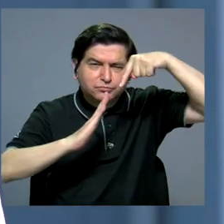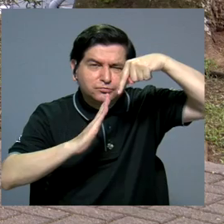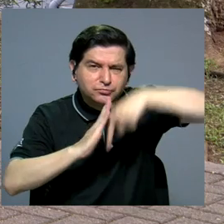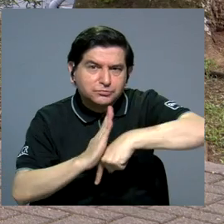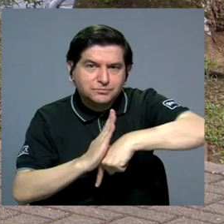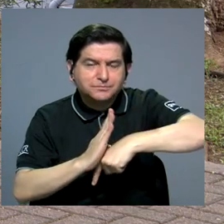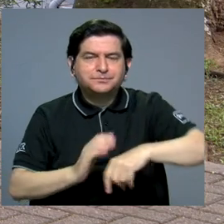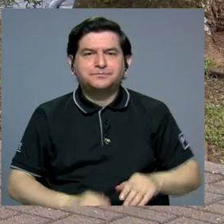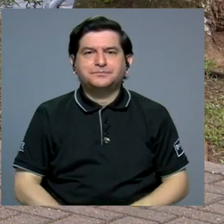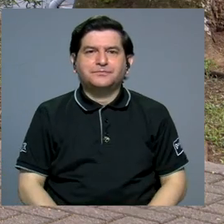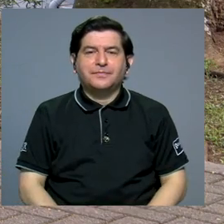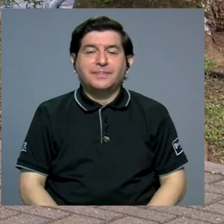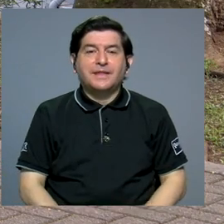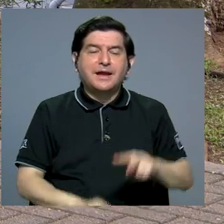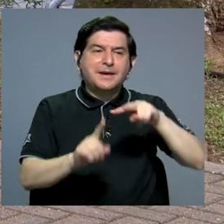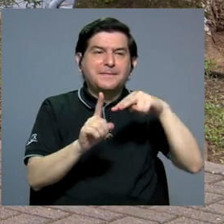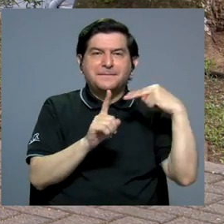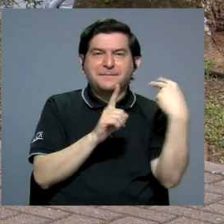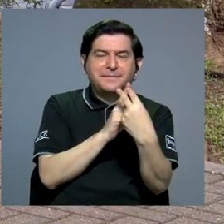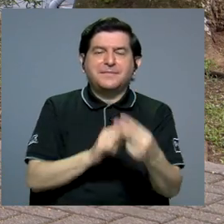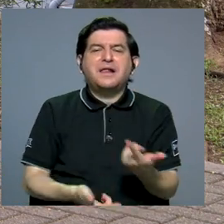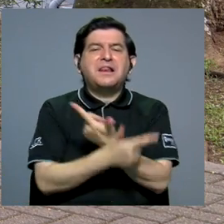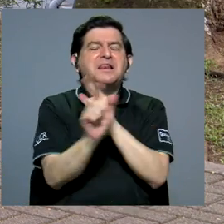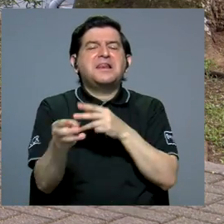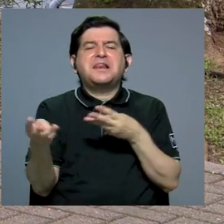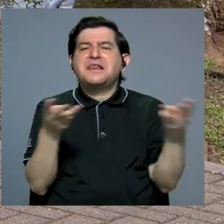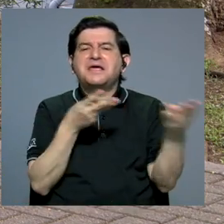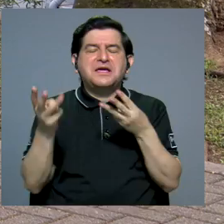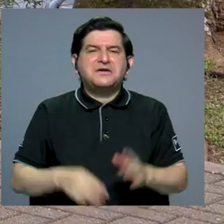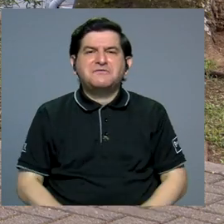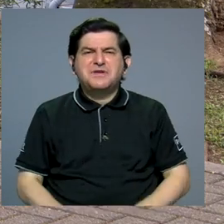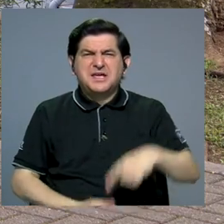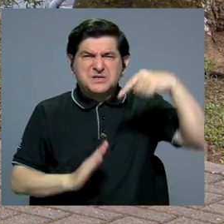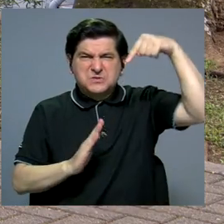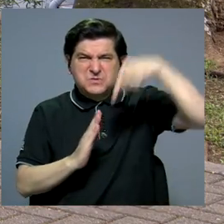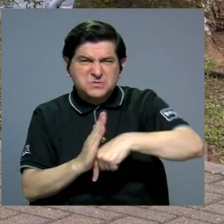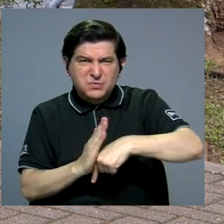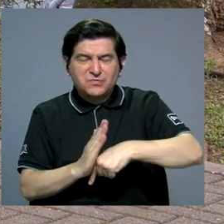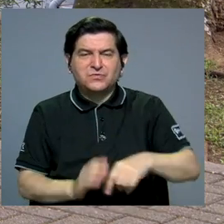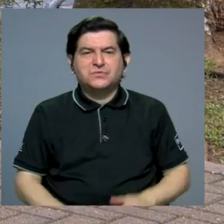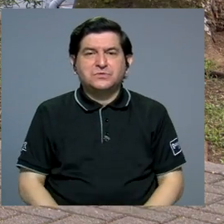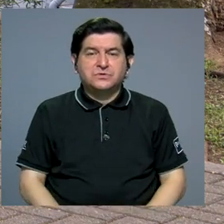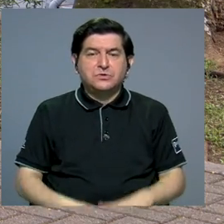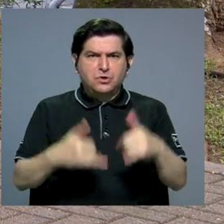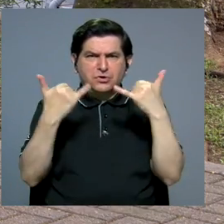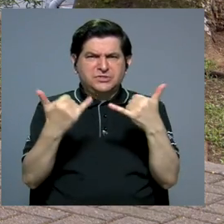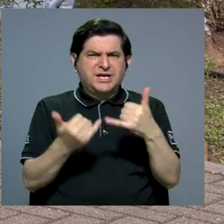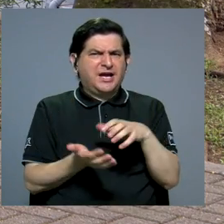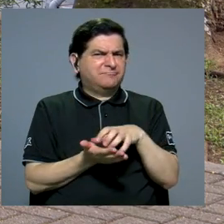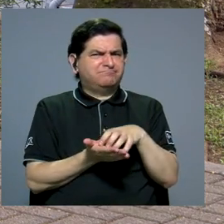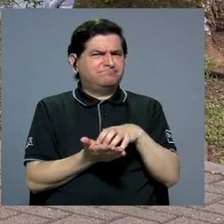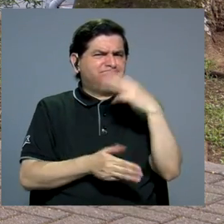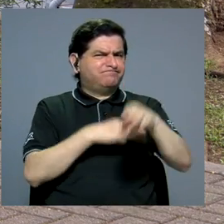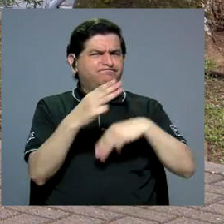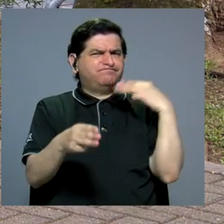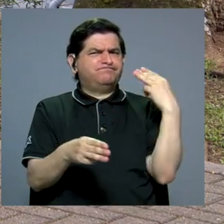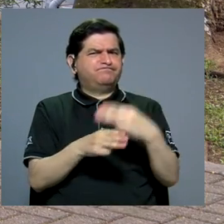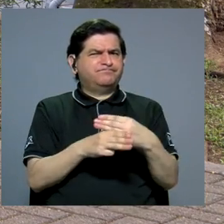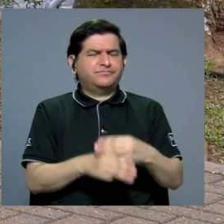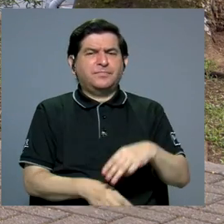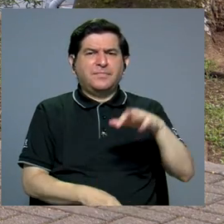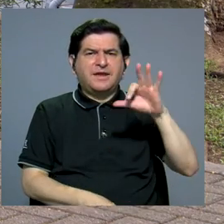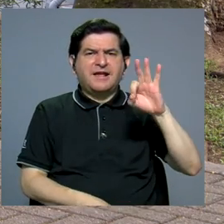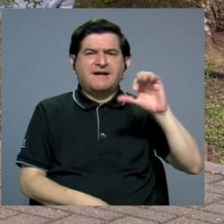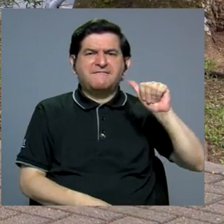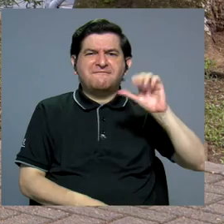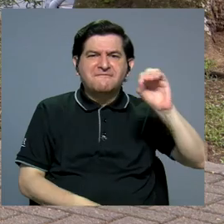¿verdad? El paradigma de libre mercado a ultranza, que como le digo, ya está siendo muy cuestionado a nivel mundial por